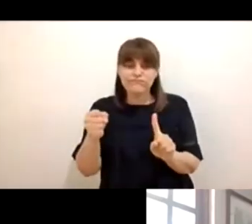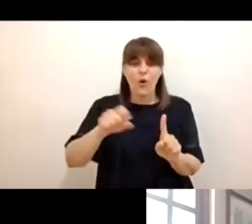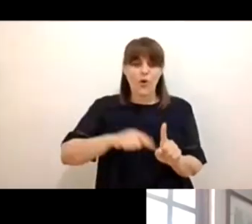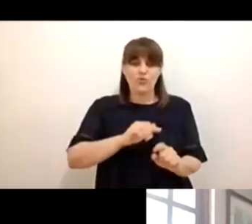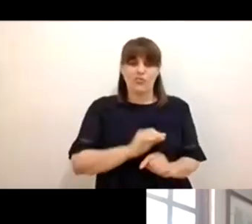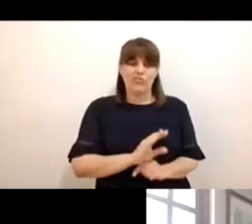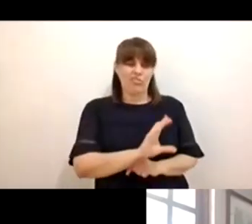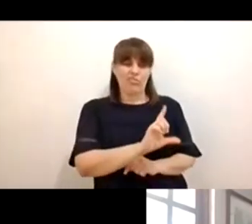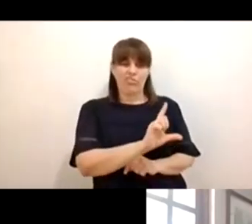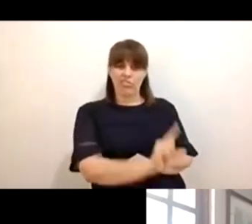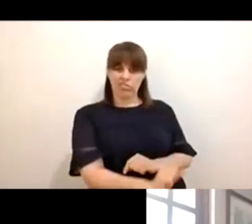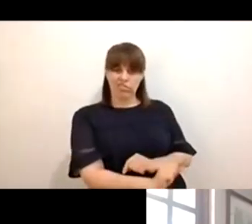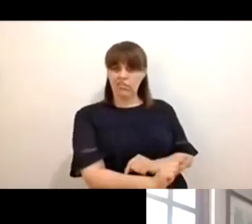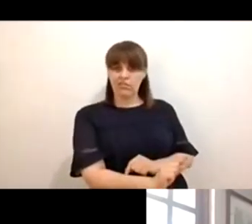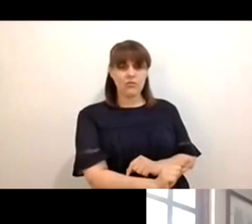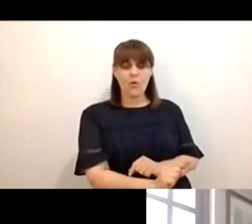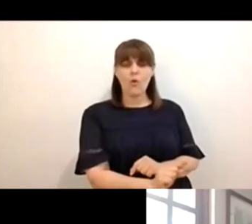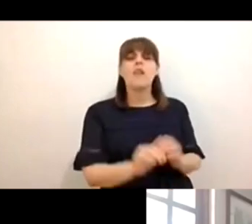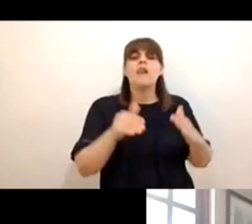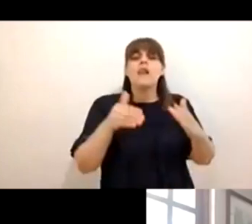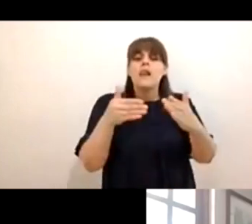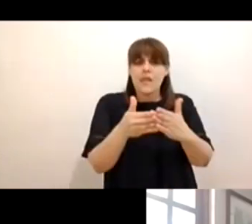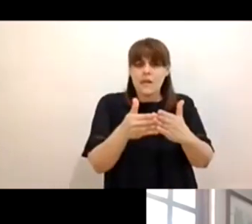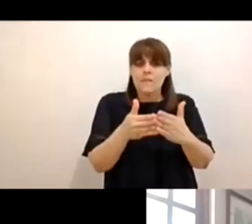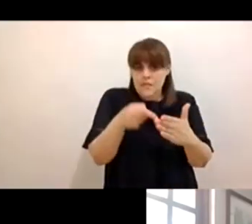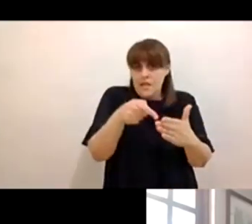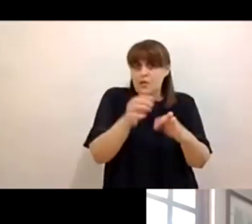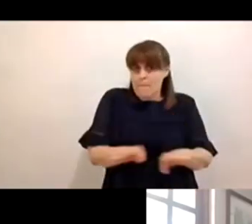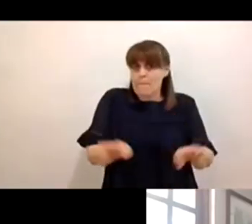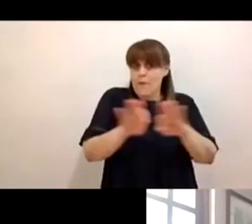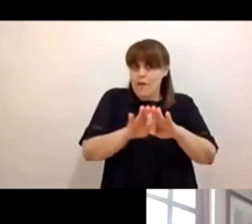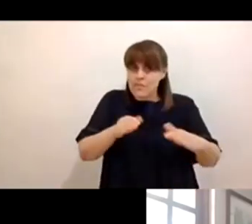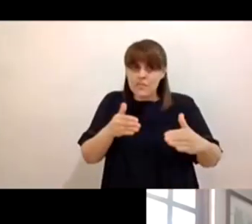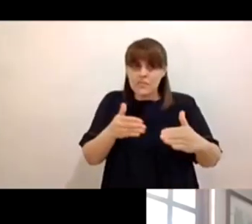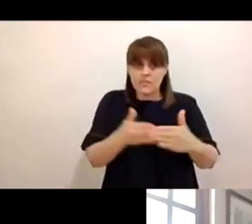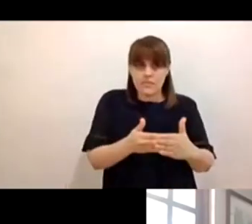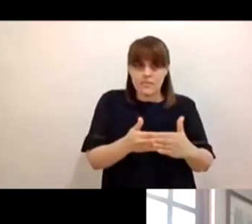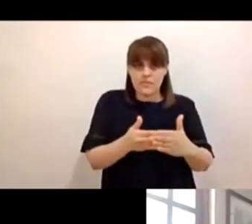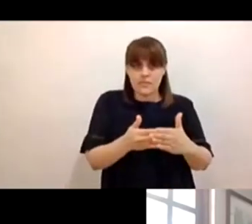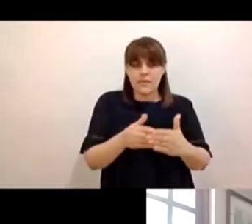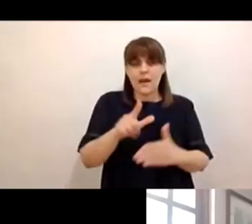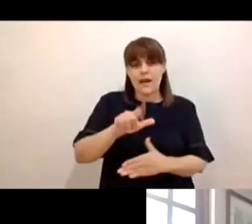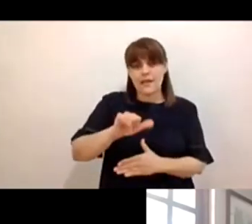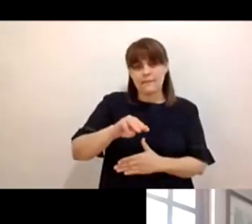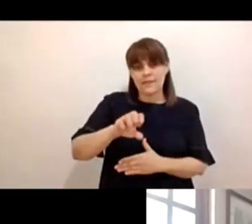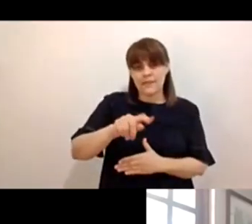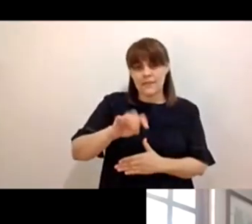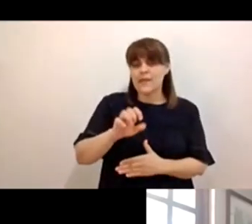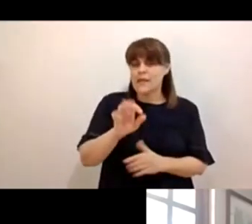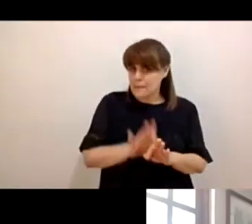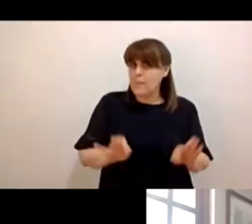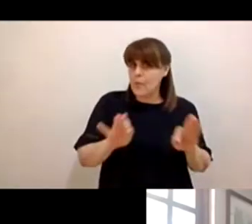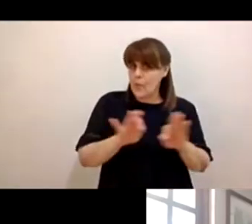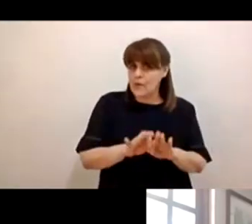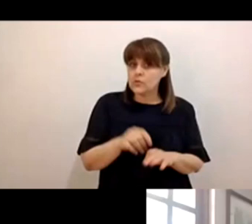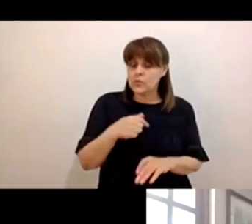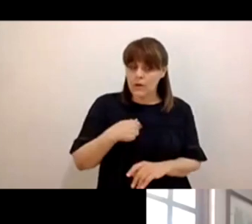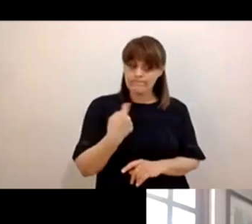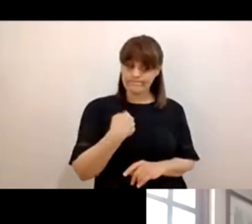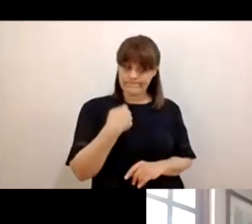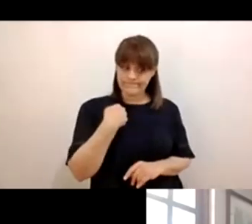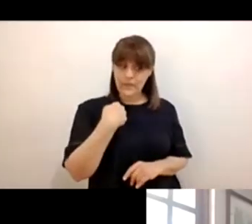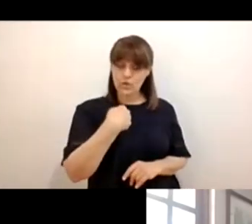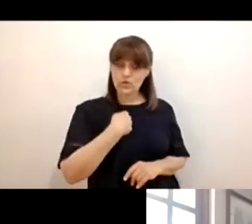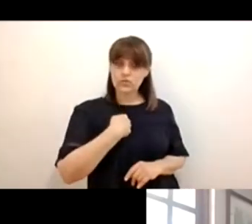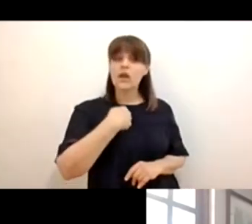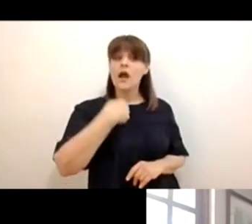trata de que no le vas a poner límites a las niñas y niños claro que necesitan límites y claro que necesitan que tú les proyectes que eres el adulto a cargo que has